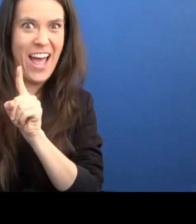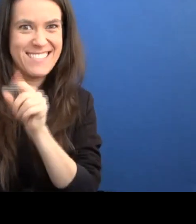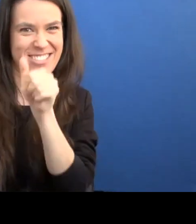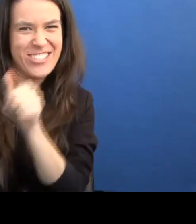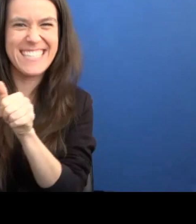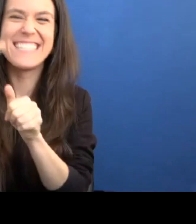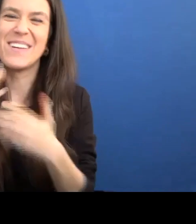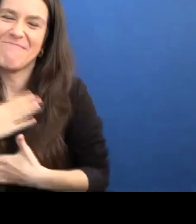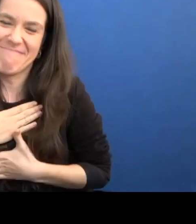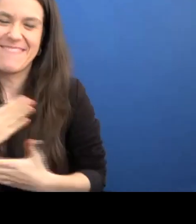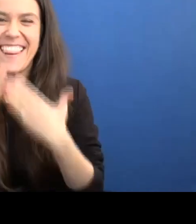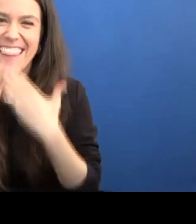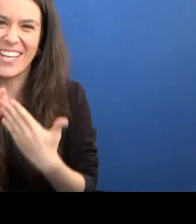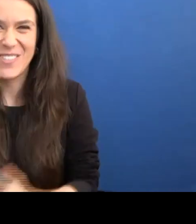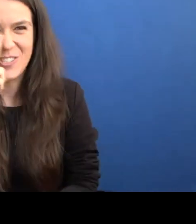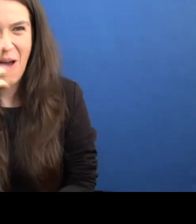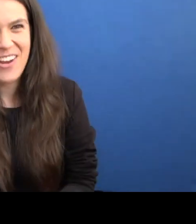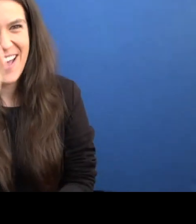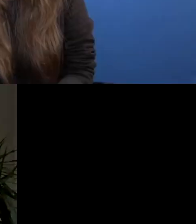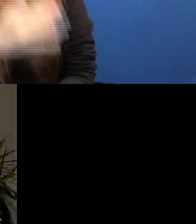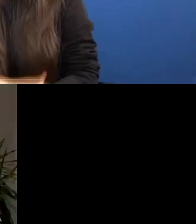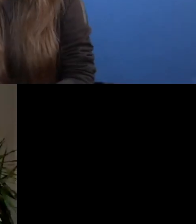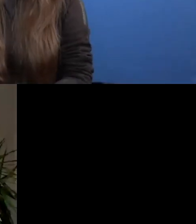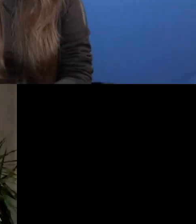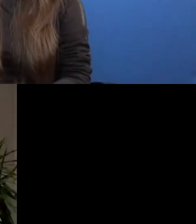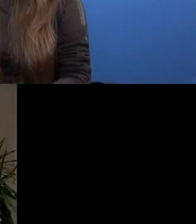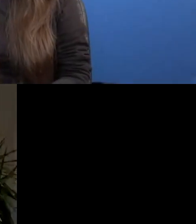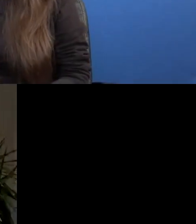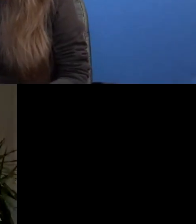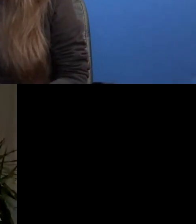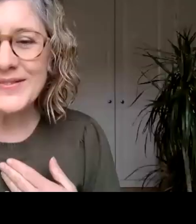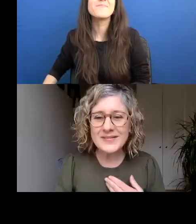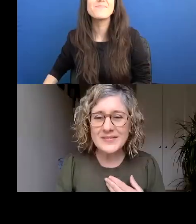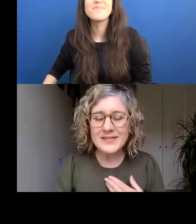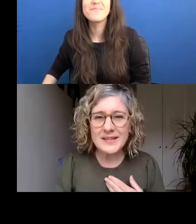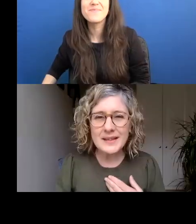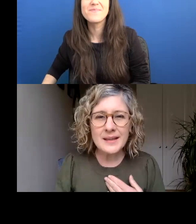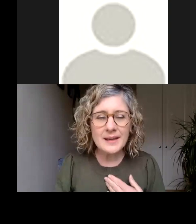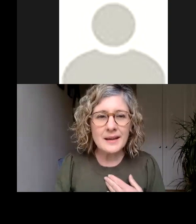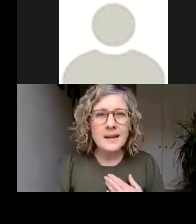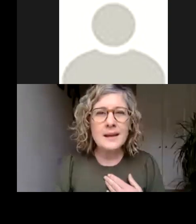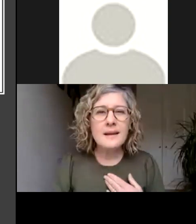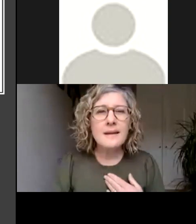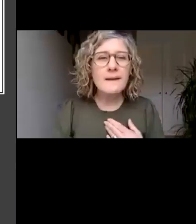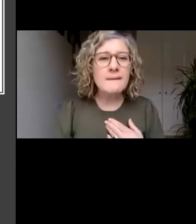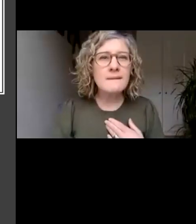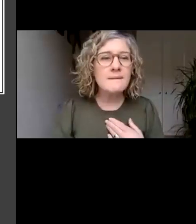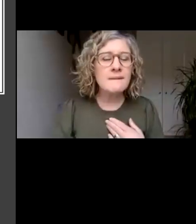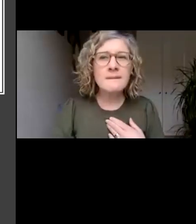de mi tesis de doctorado, así que me siento muy honrada de tener aquí a Jemina.